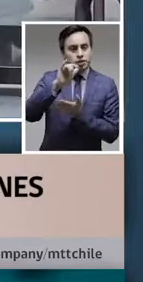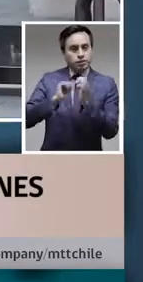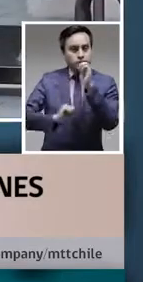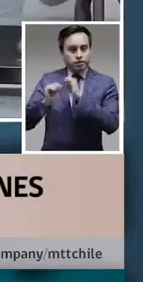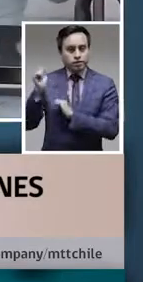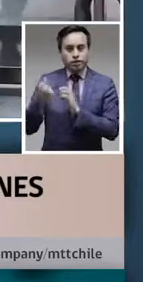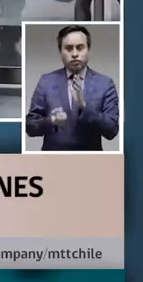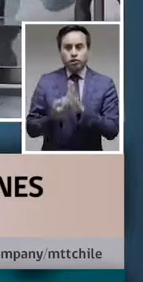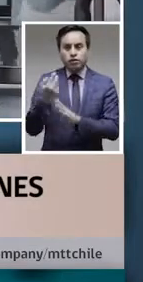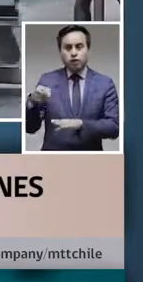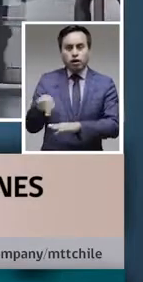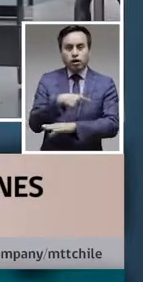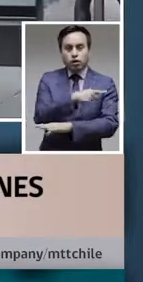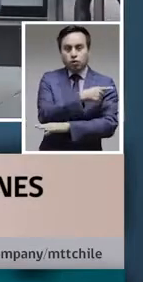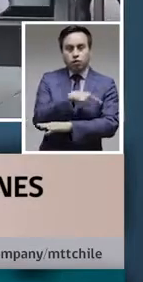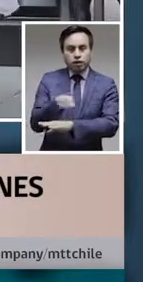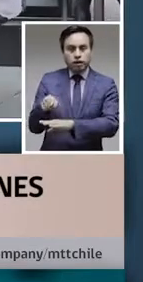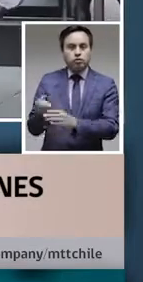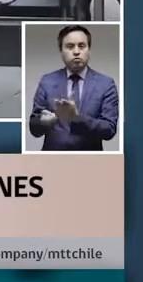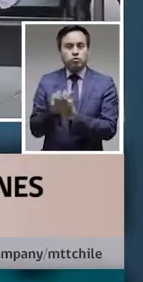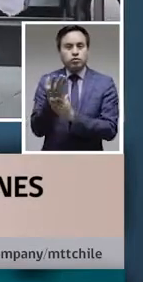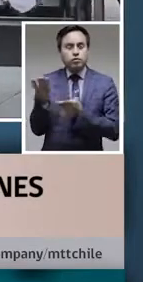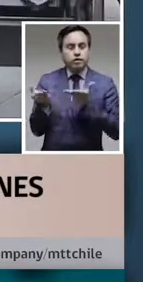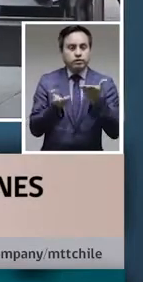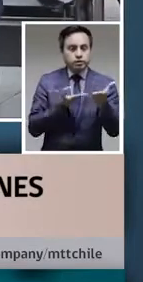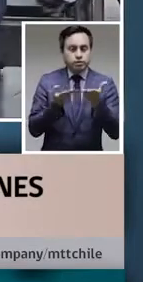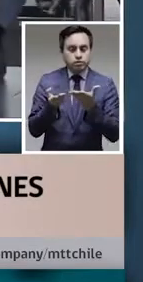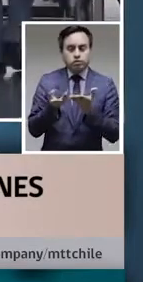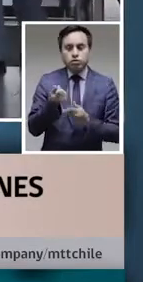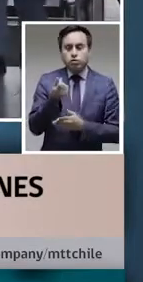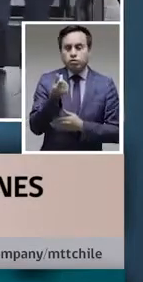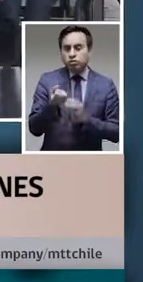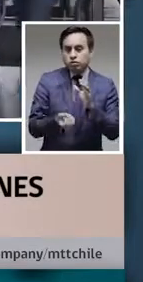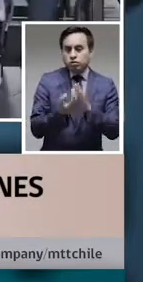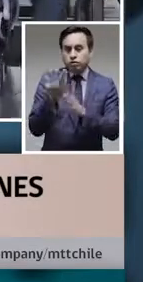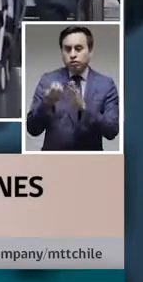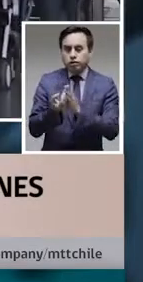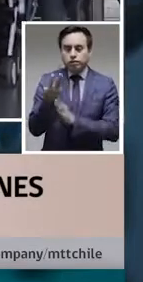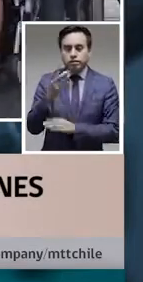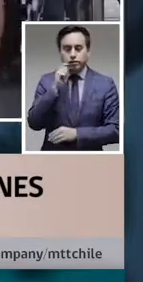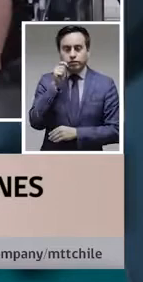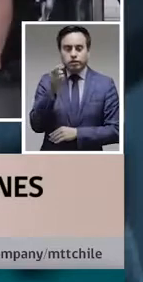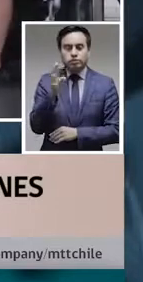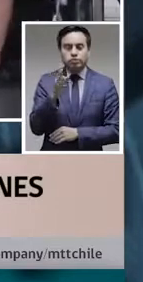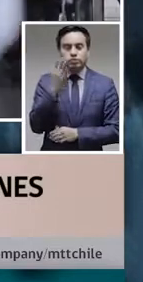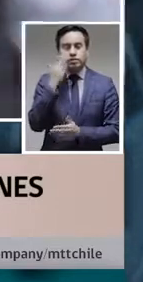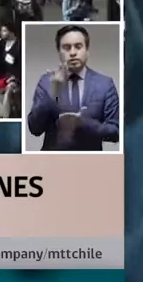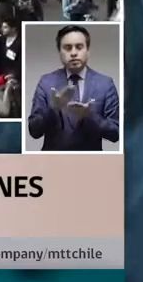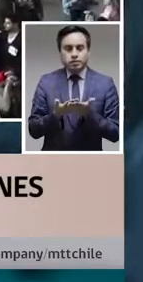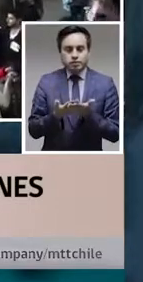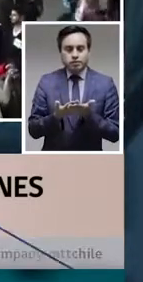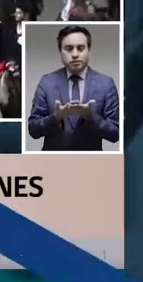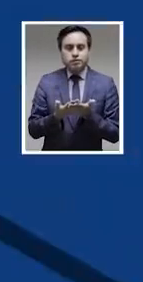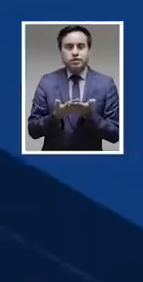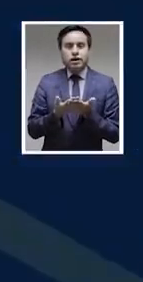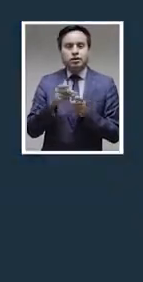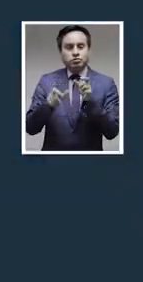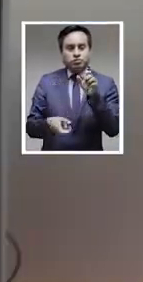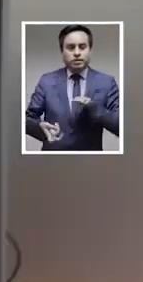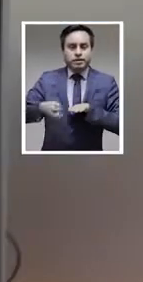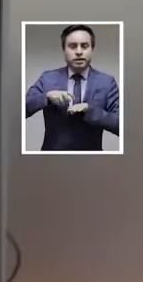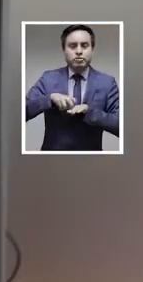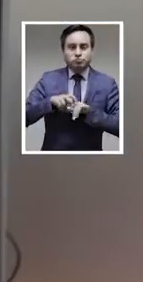abierto nuevas rutas, nuevos servicios, nuevas tarifas, y eso solo beneficia a los